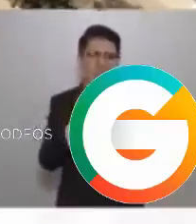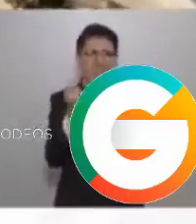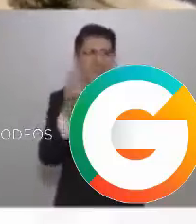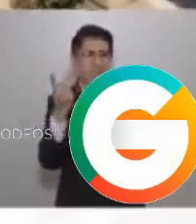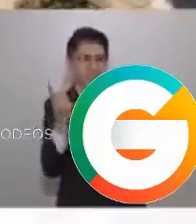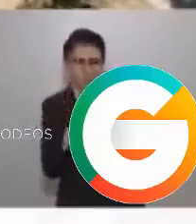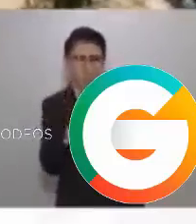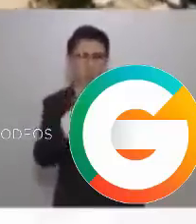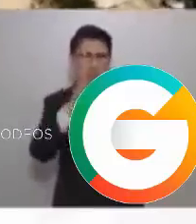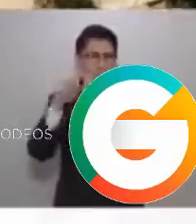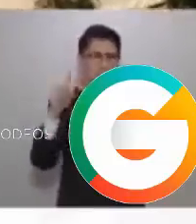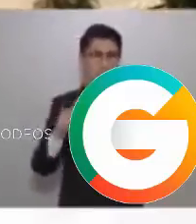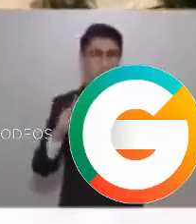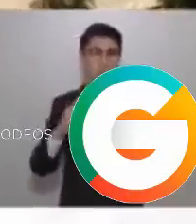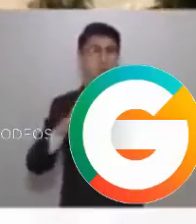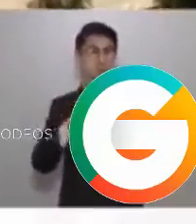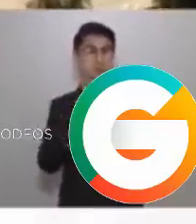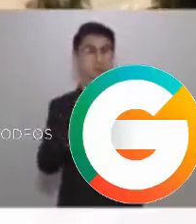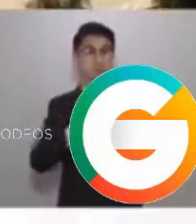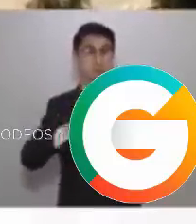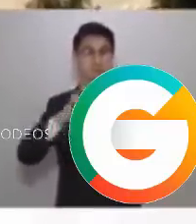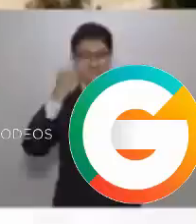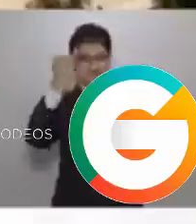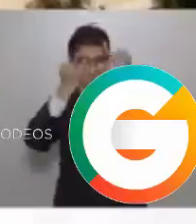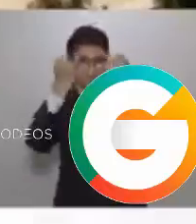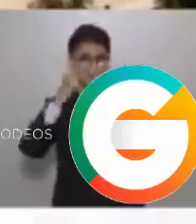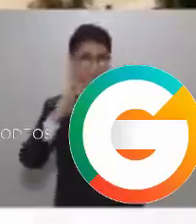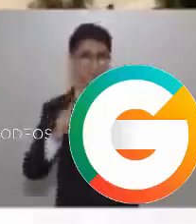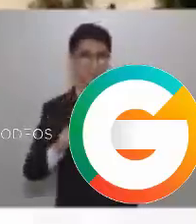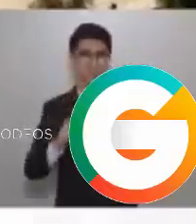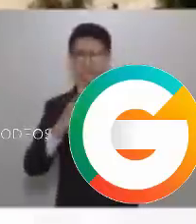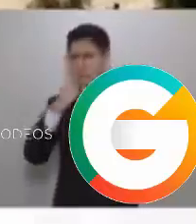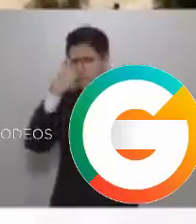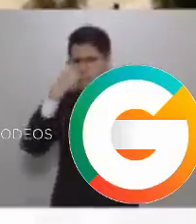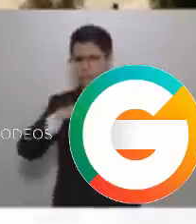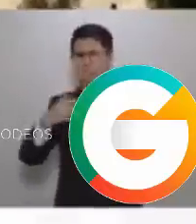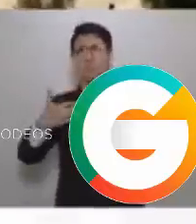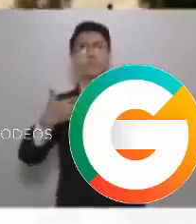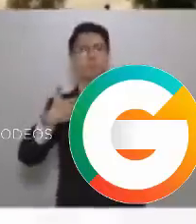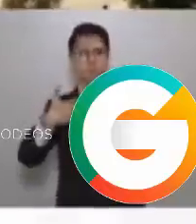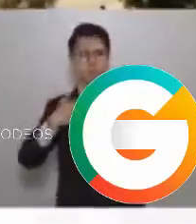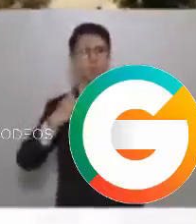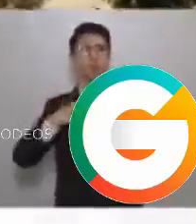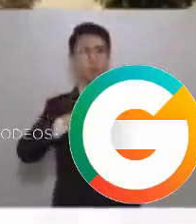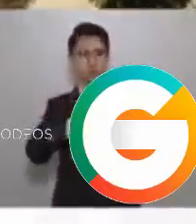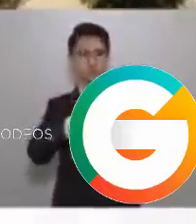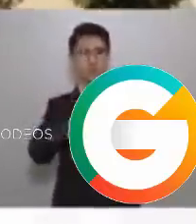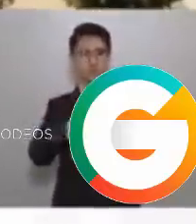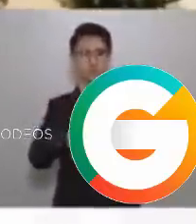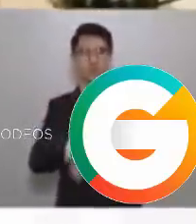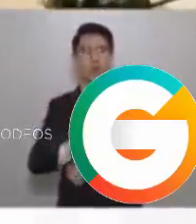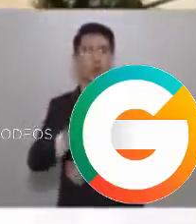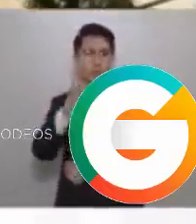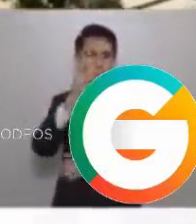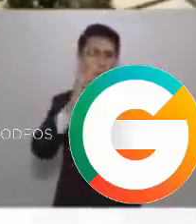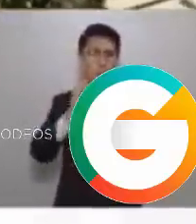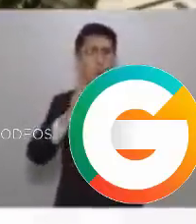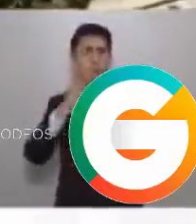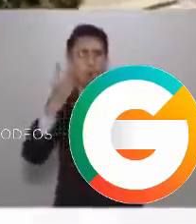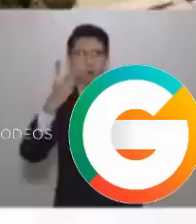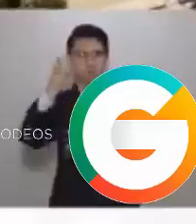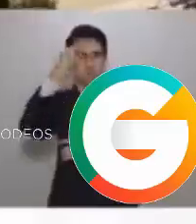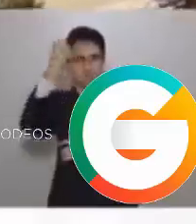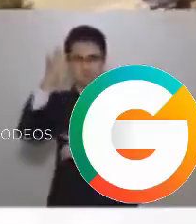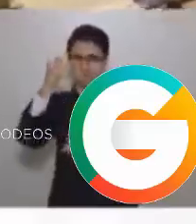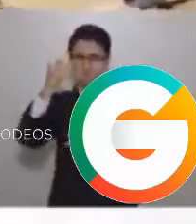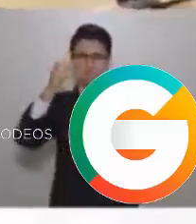permitir pues determinar como objetivos a participantes, aunque de hecho la información con la que ya contamos nos permite